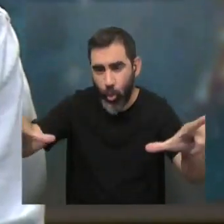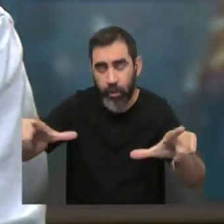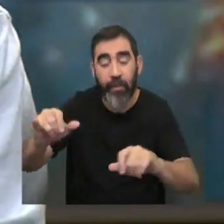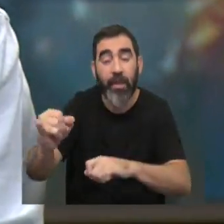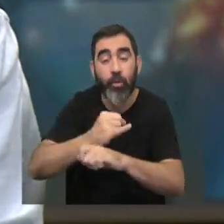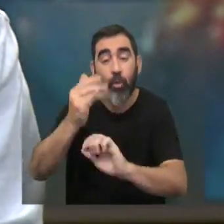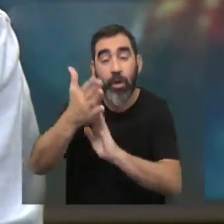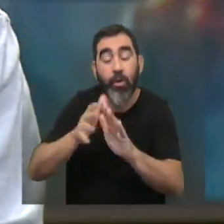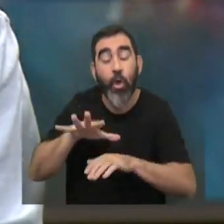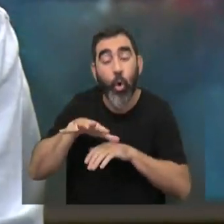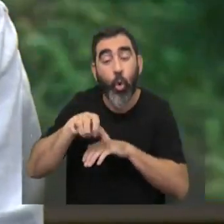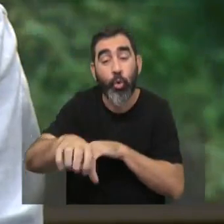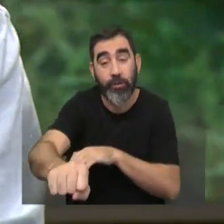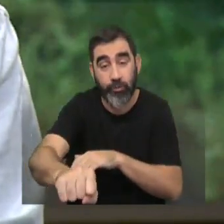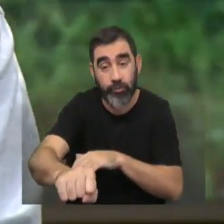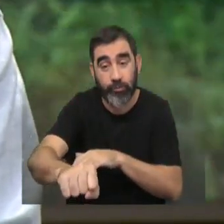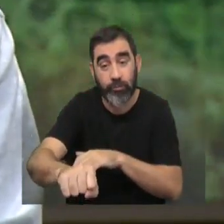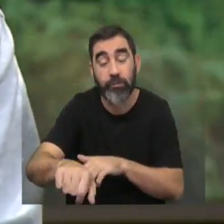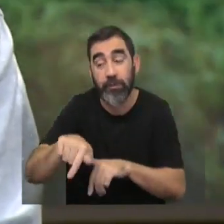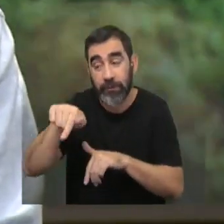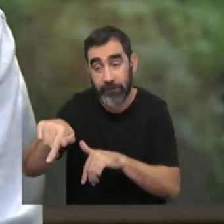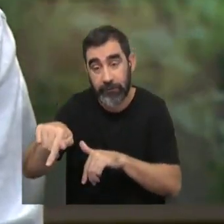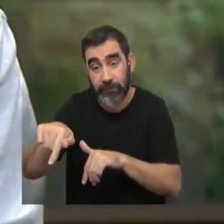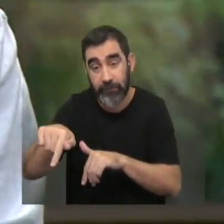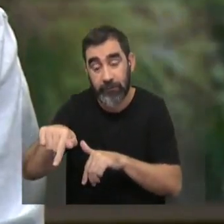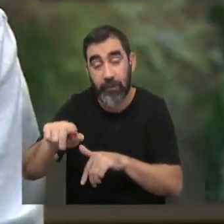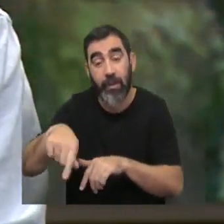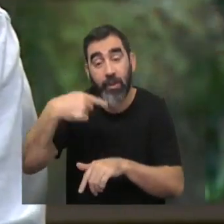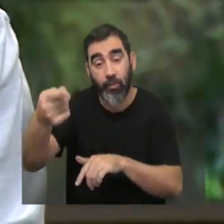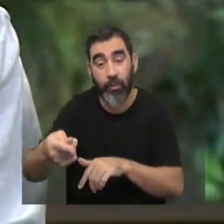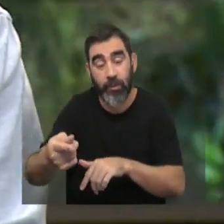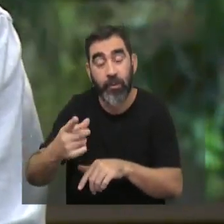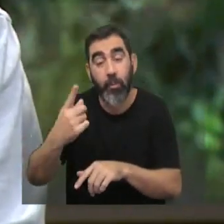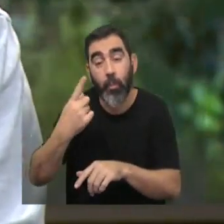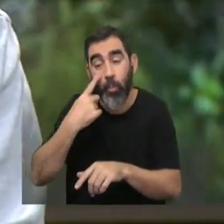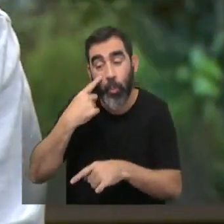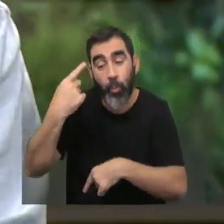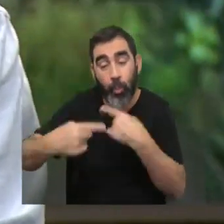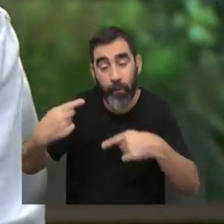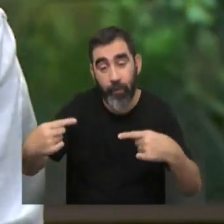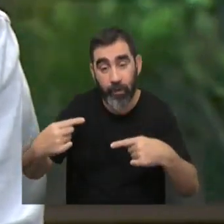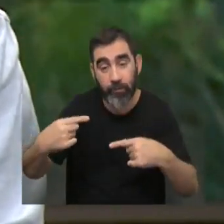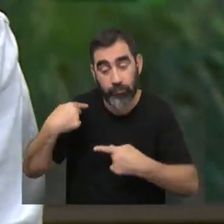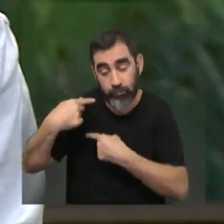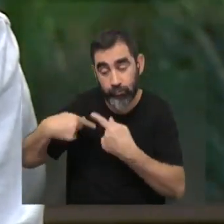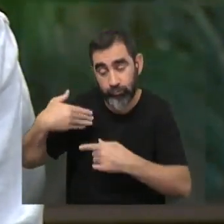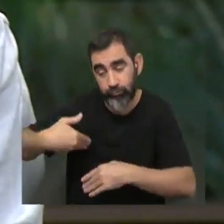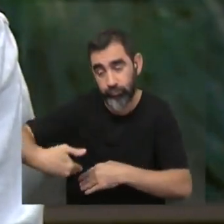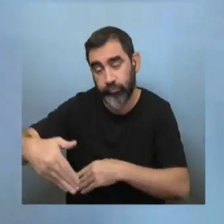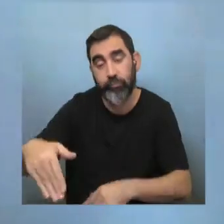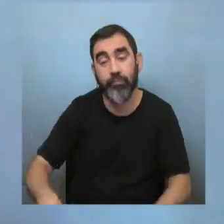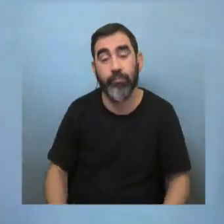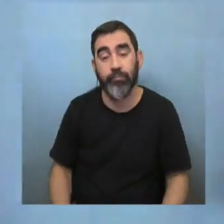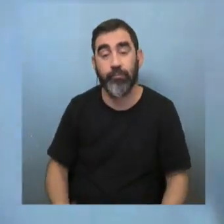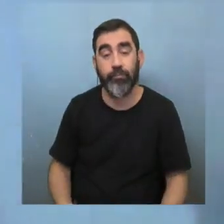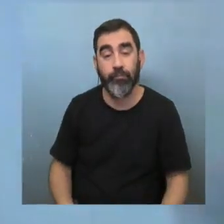Instituto Nacional de Colonización, en el cual desde ahí en más tenemos experimentos que se mantienen a lo largo del tiempo. Claro, Luis,